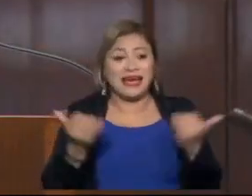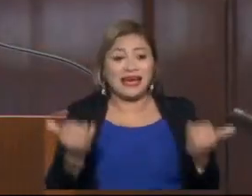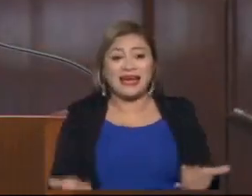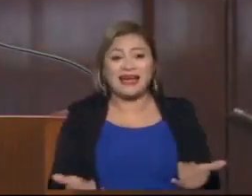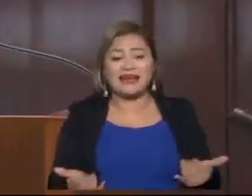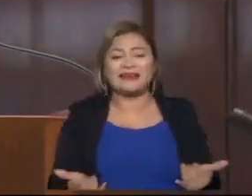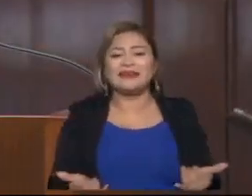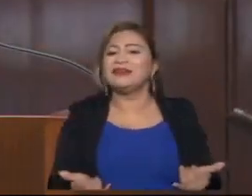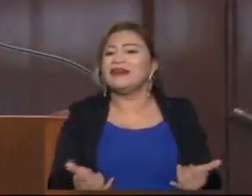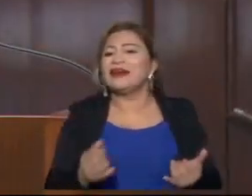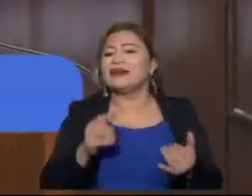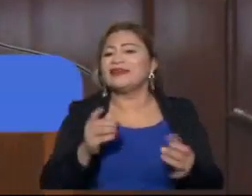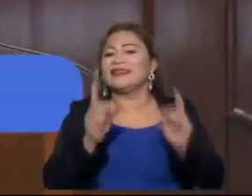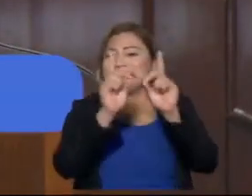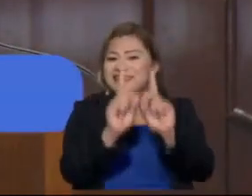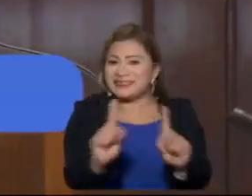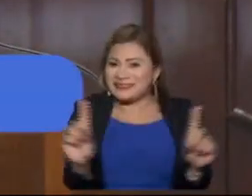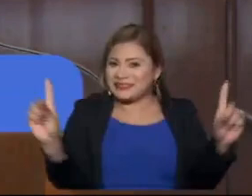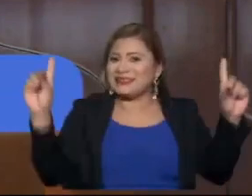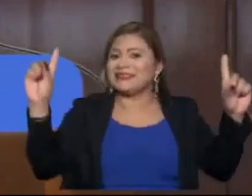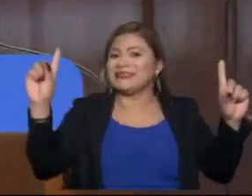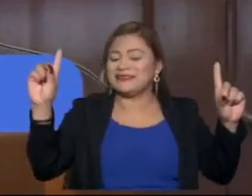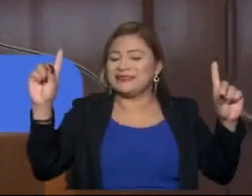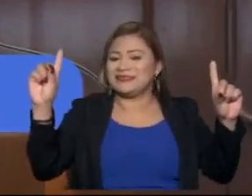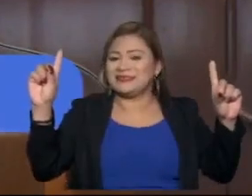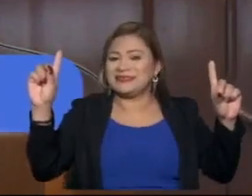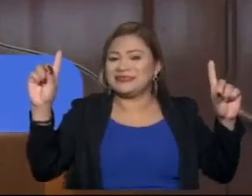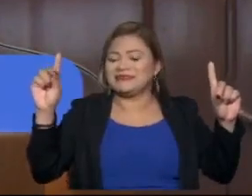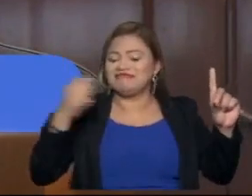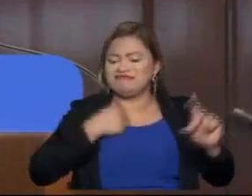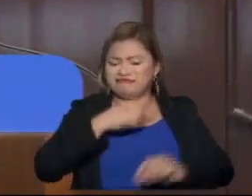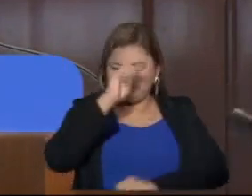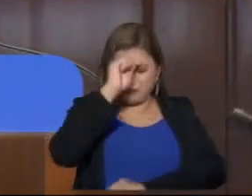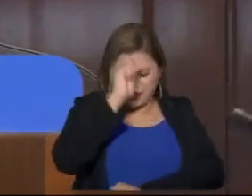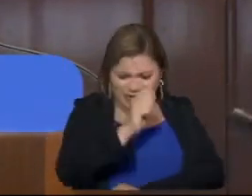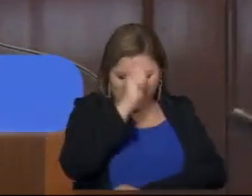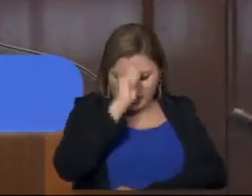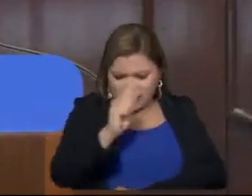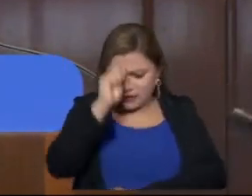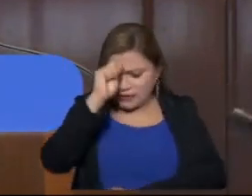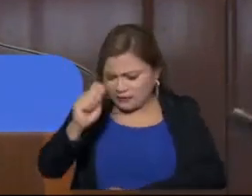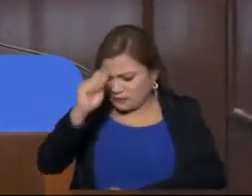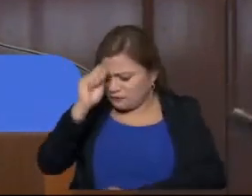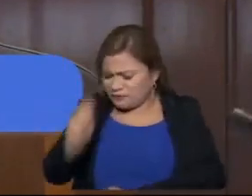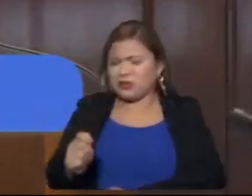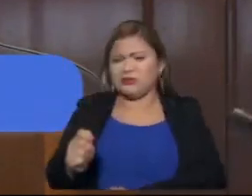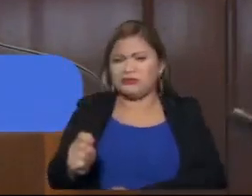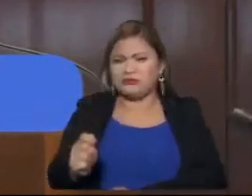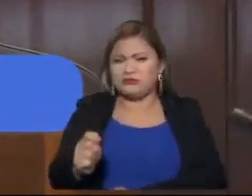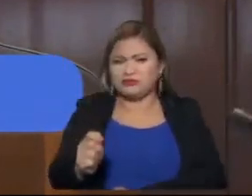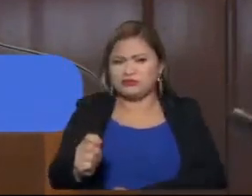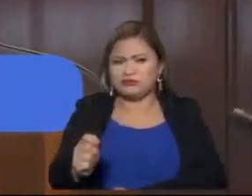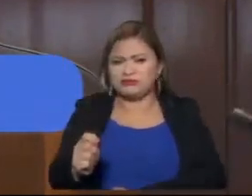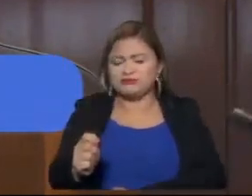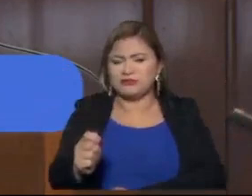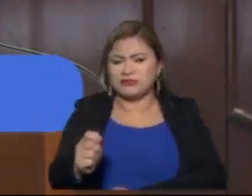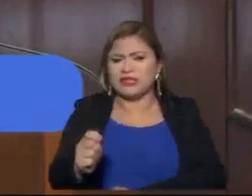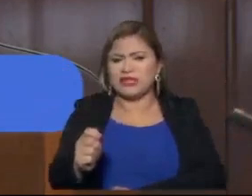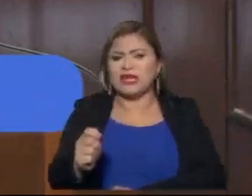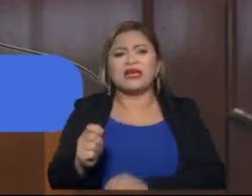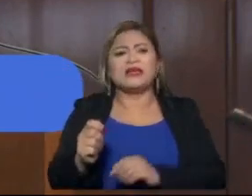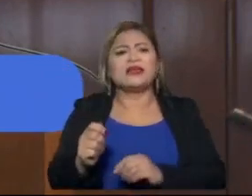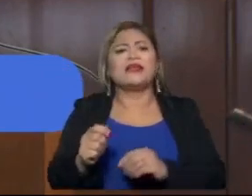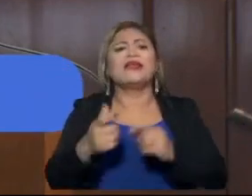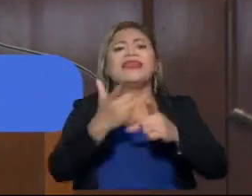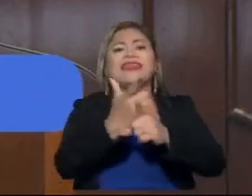convencido de los valores de la democracia, he respetado plenamente el ejercicio